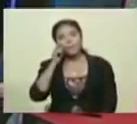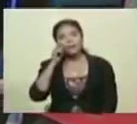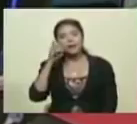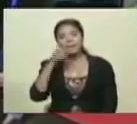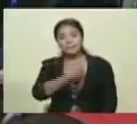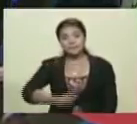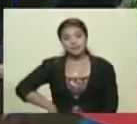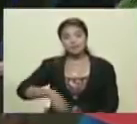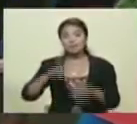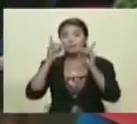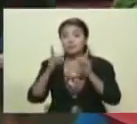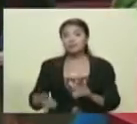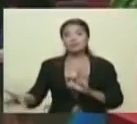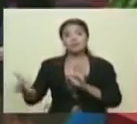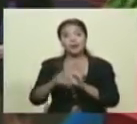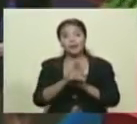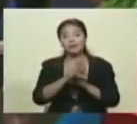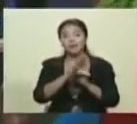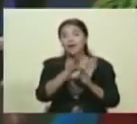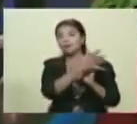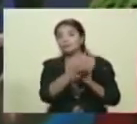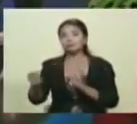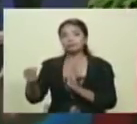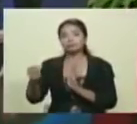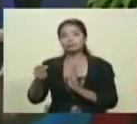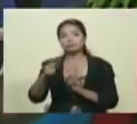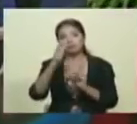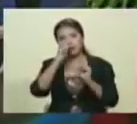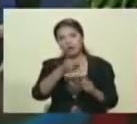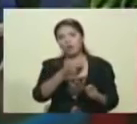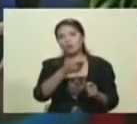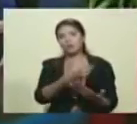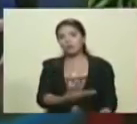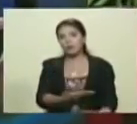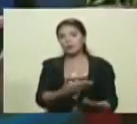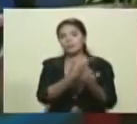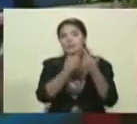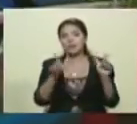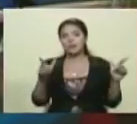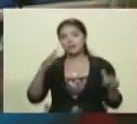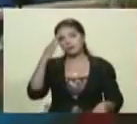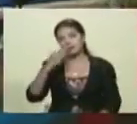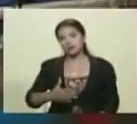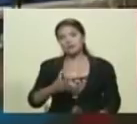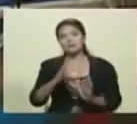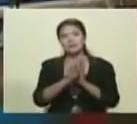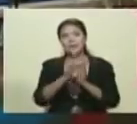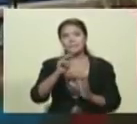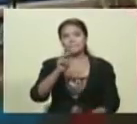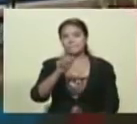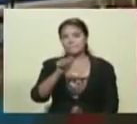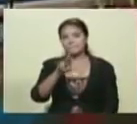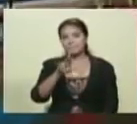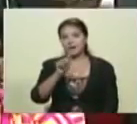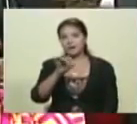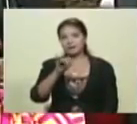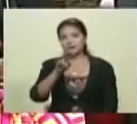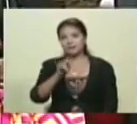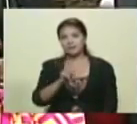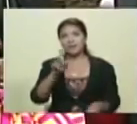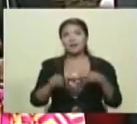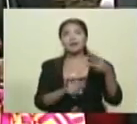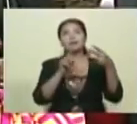por decreto de haberle quitado a usted la condecoración del Libertador General San Martín. Y la tercera